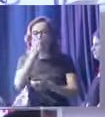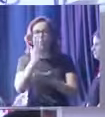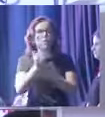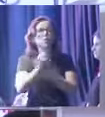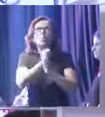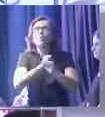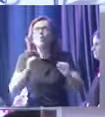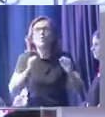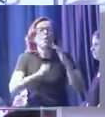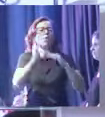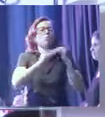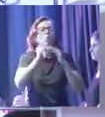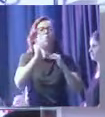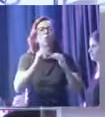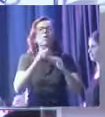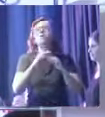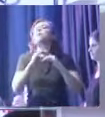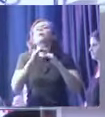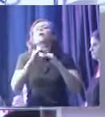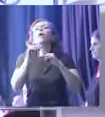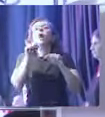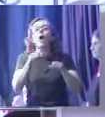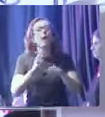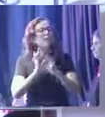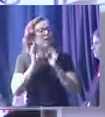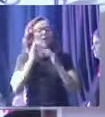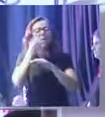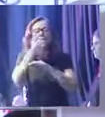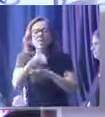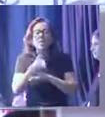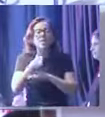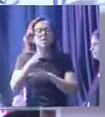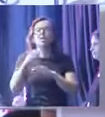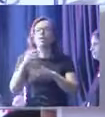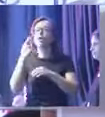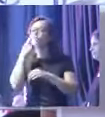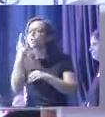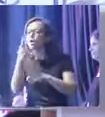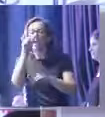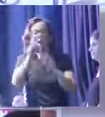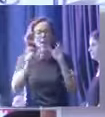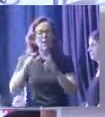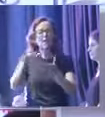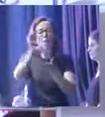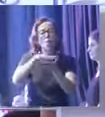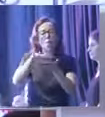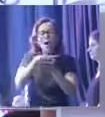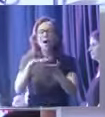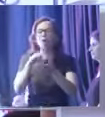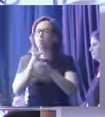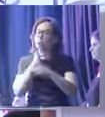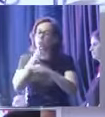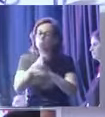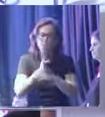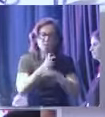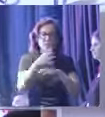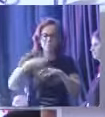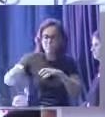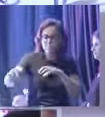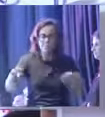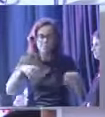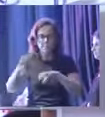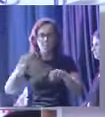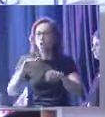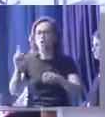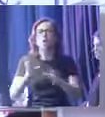no se puede poner a escala de la gente, que es donde hay que llegar, a los vecindarios, a los barrios, si no hay descentralización, si no